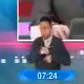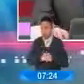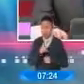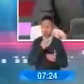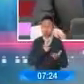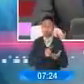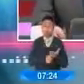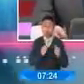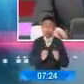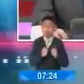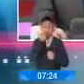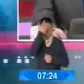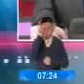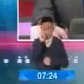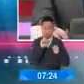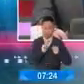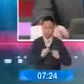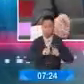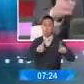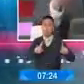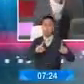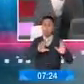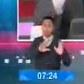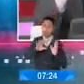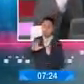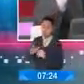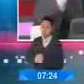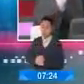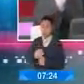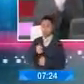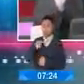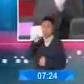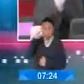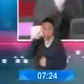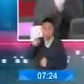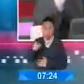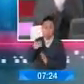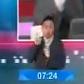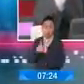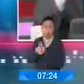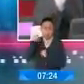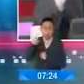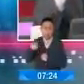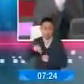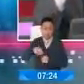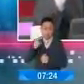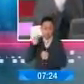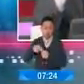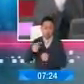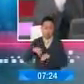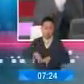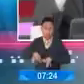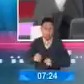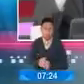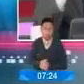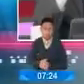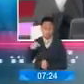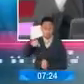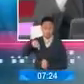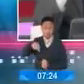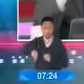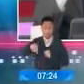debatir duramente las ideas, pero otra cosa es acusarme de haber participado en un delito, porque esto que